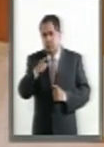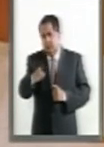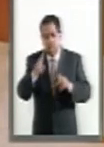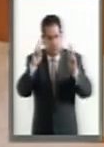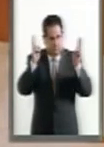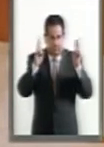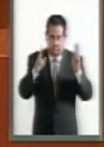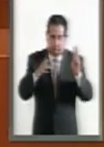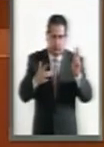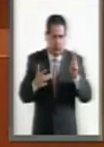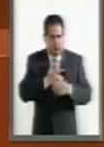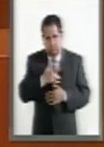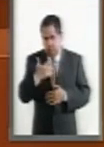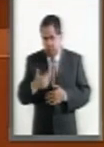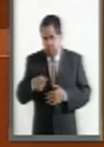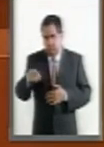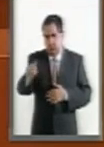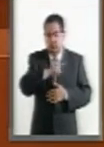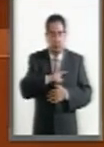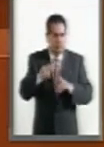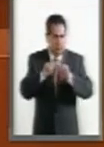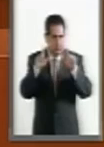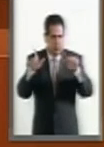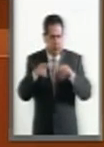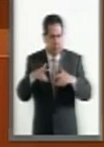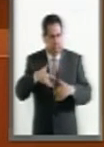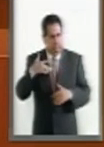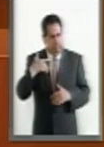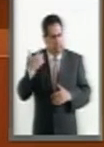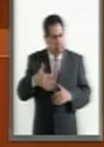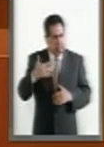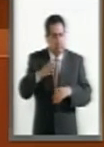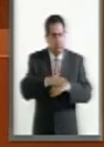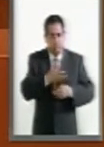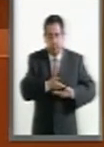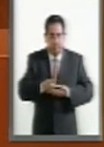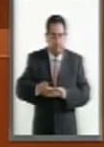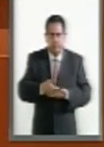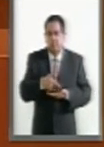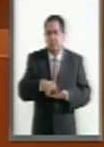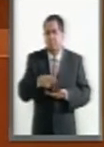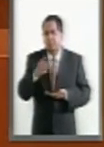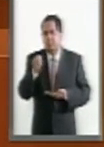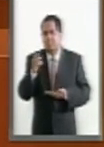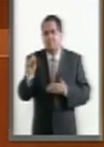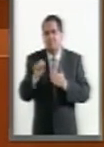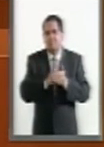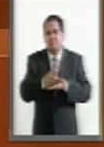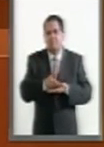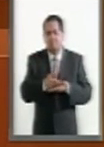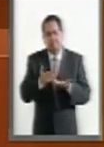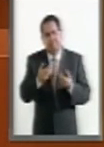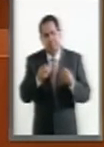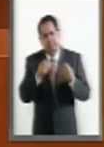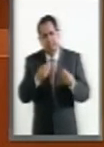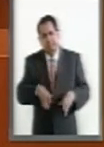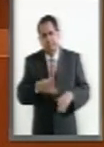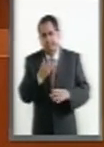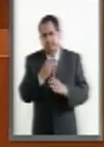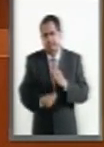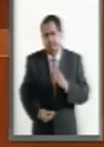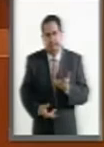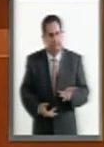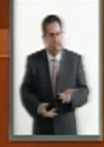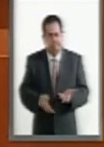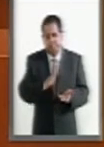muchas conciencias en el estado de Tlaxcala, por tratarse de un bebé de apenas 9 meses, que